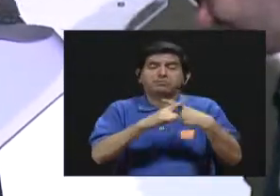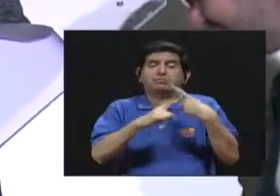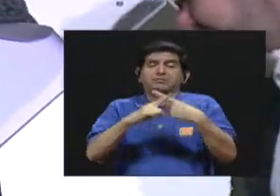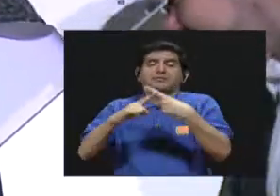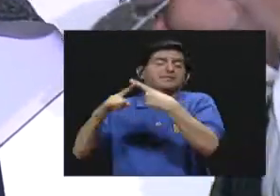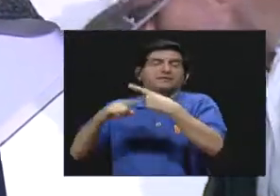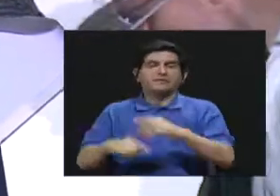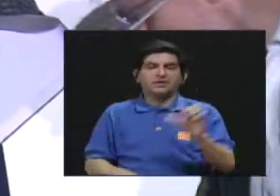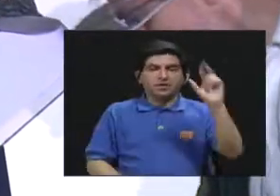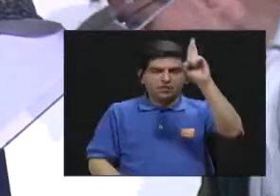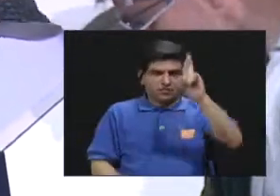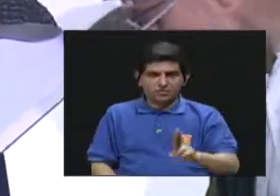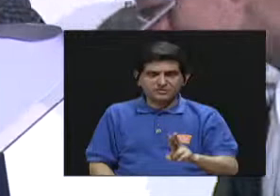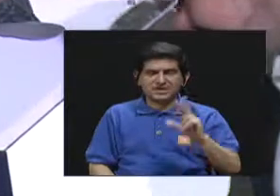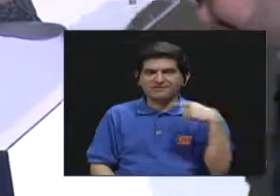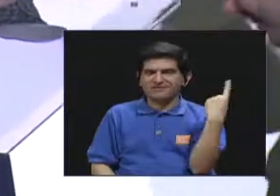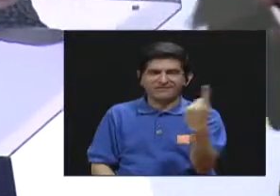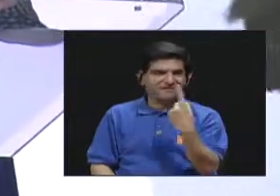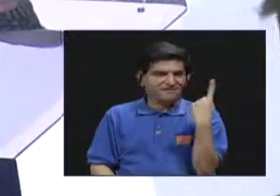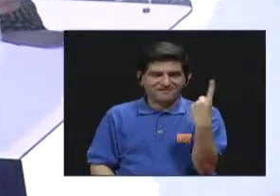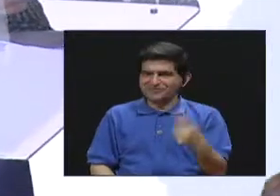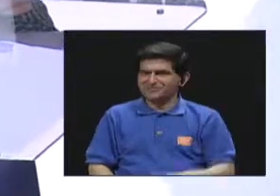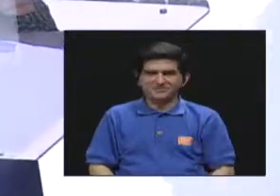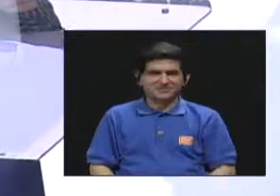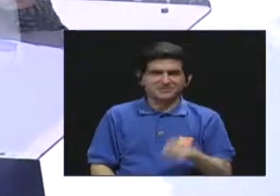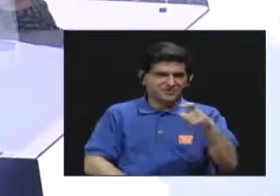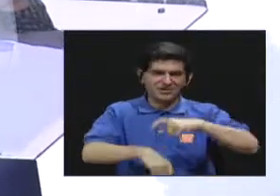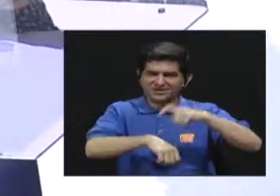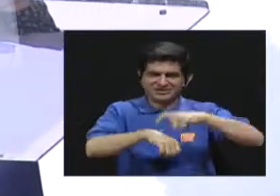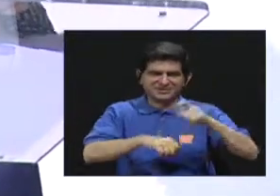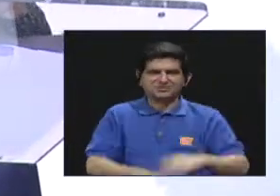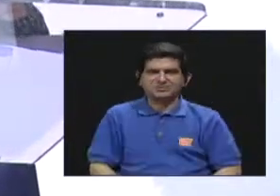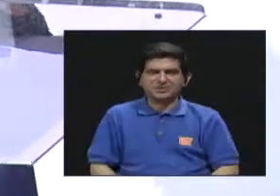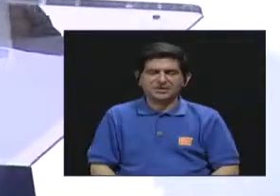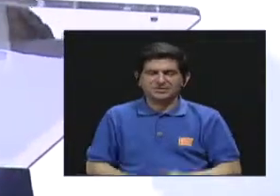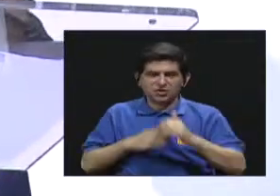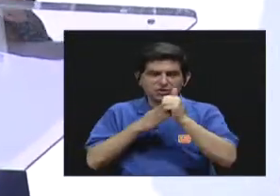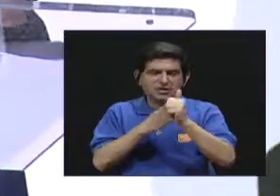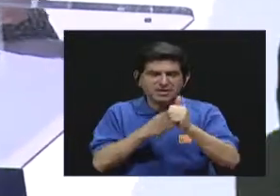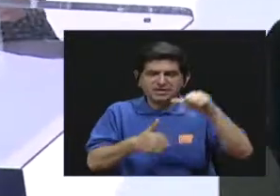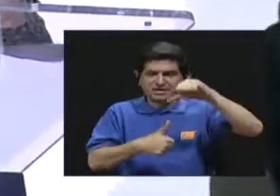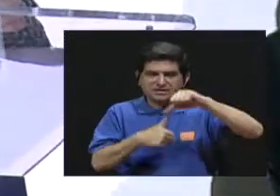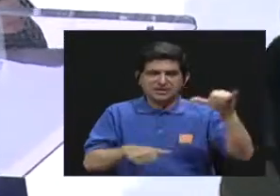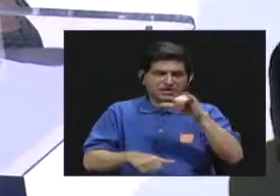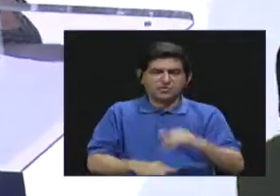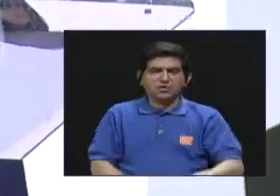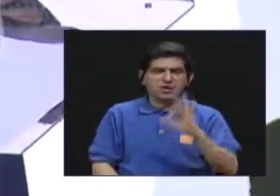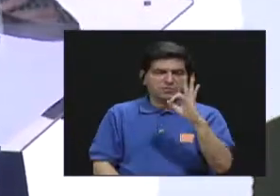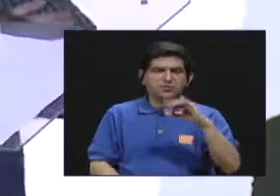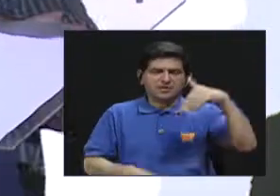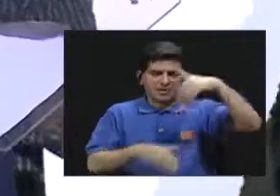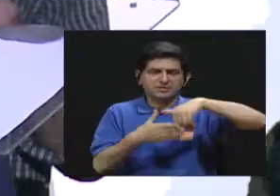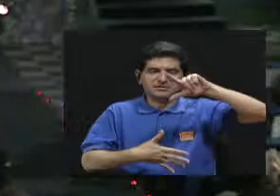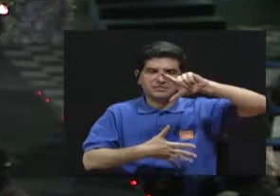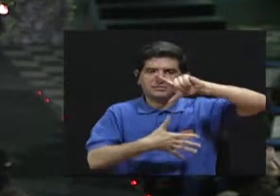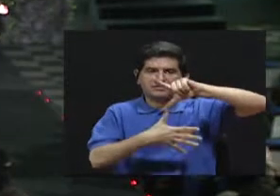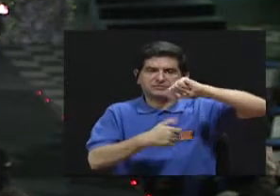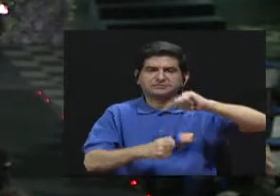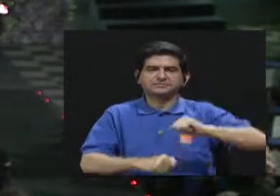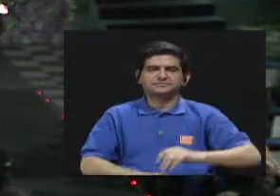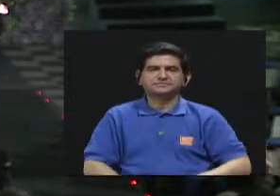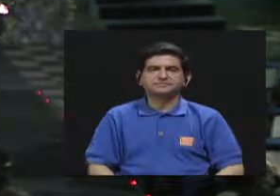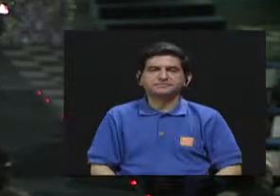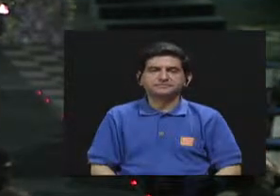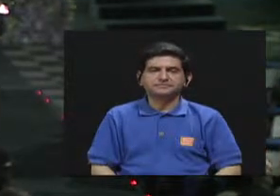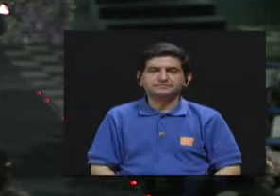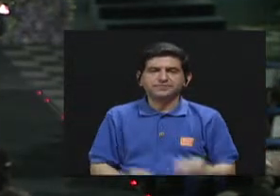Rica no solo estará enfrente de Centroamérica, sino que estará muy bien posicionada en Latinoamérica también. Toma cada vez más